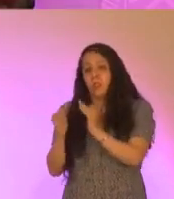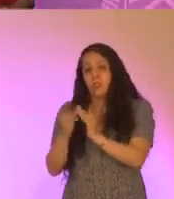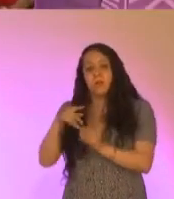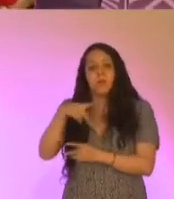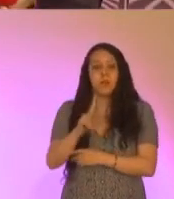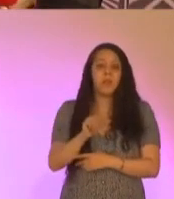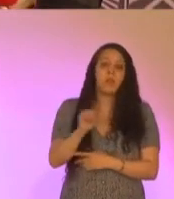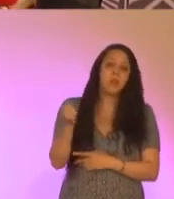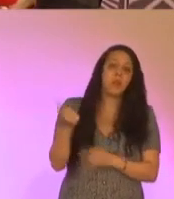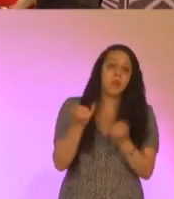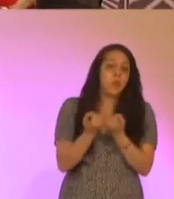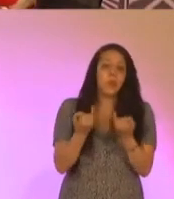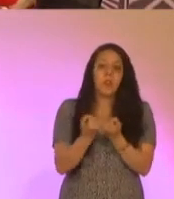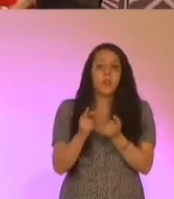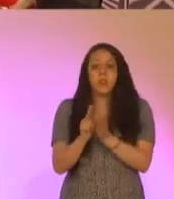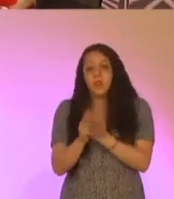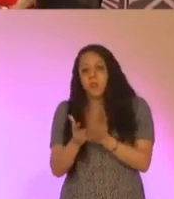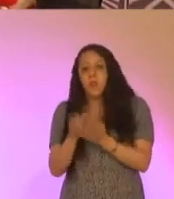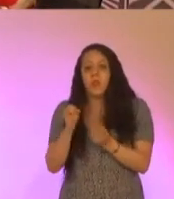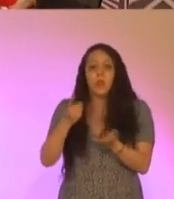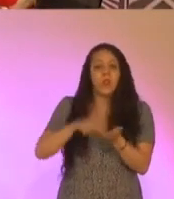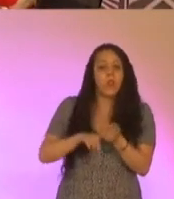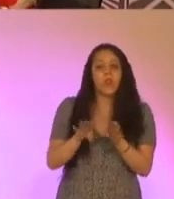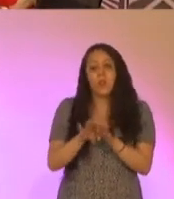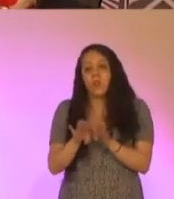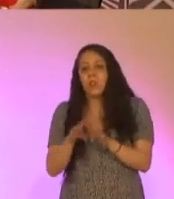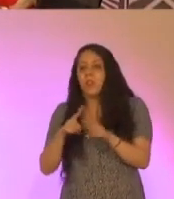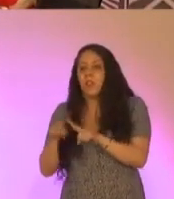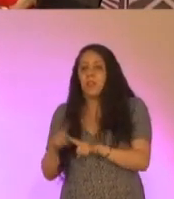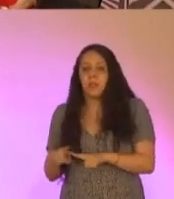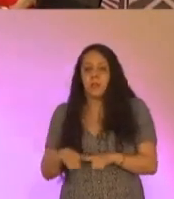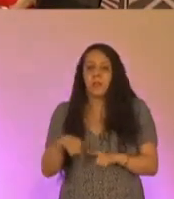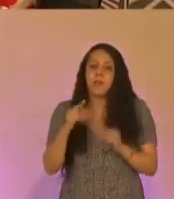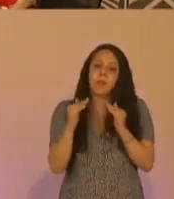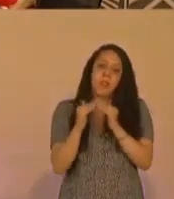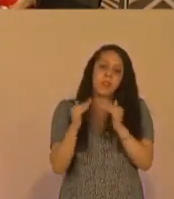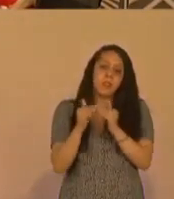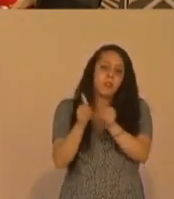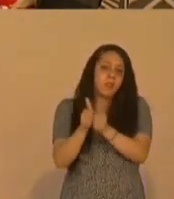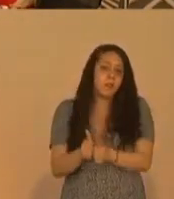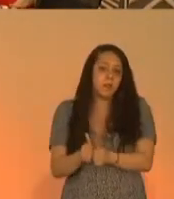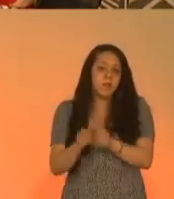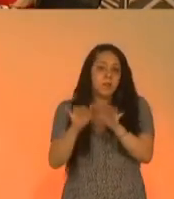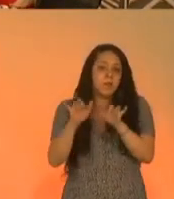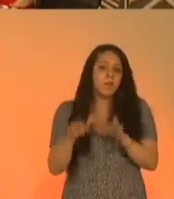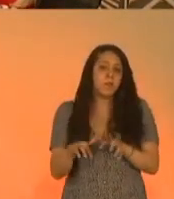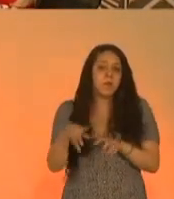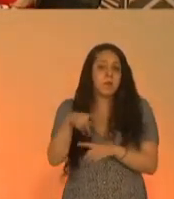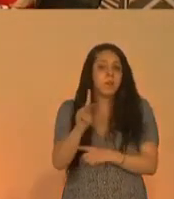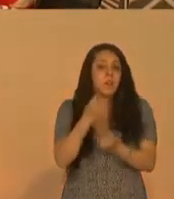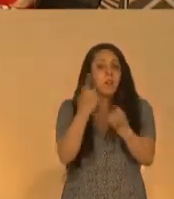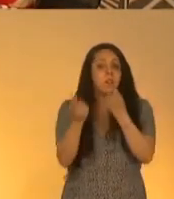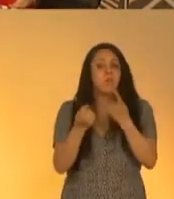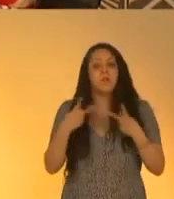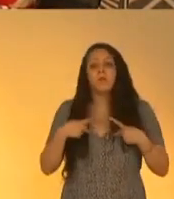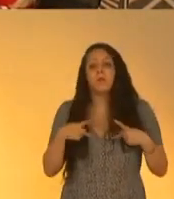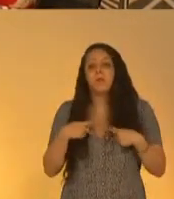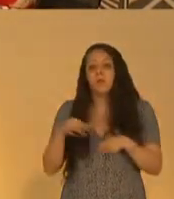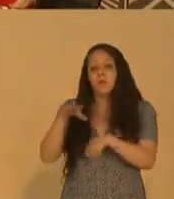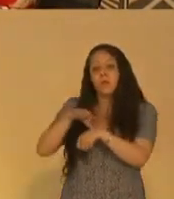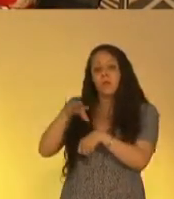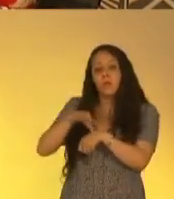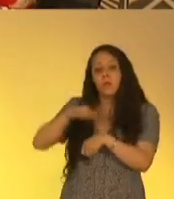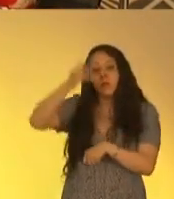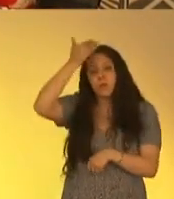de eso también de ser el de varios y pudimos trabajar desde desde nuestras computadoras pero muchas personas no muchas personas que vivían al día del